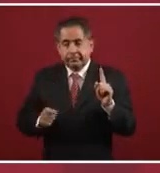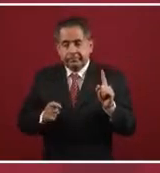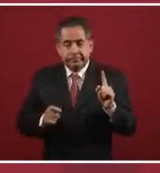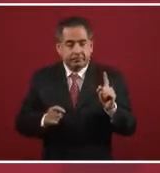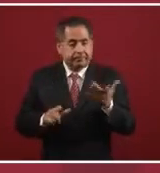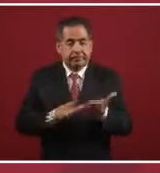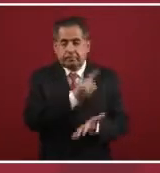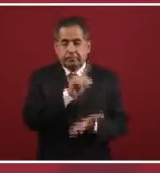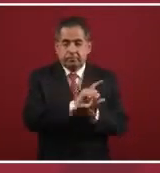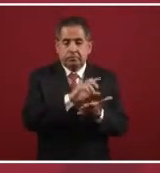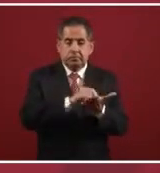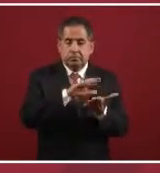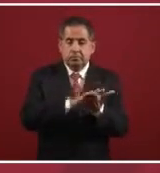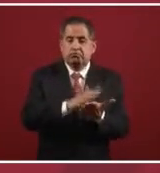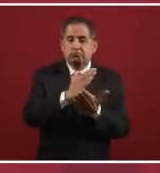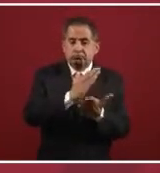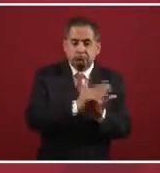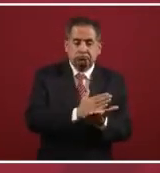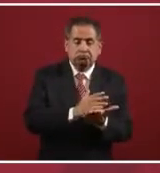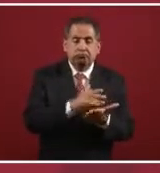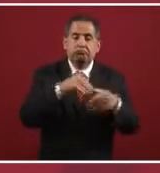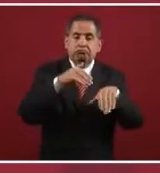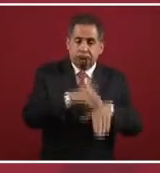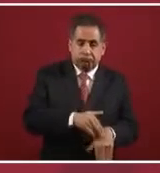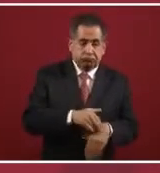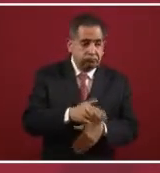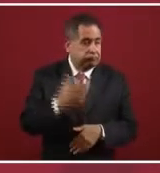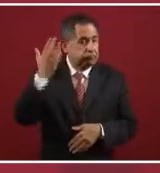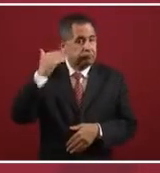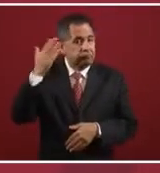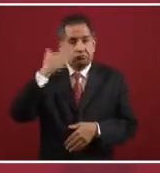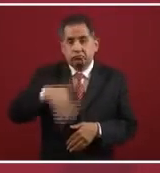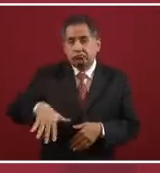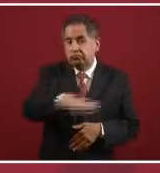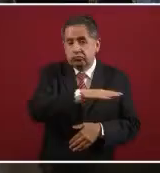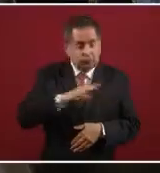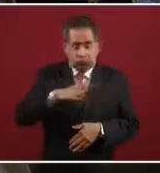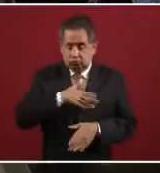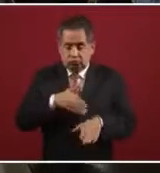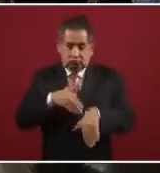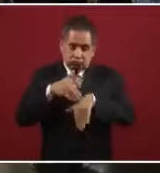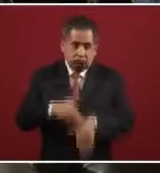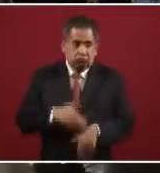Estado de Derecho, que no había, era un Estado de chueco.